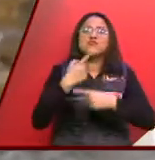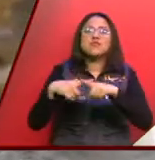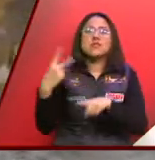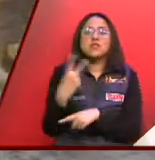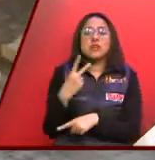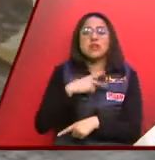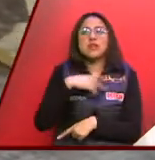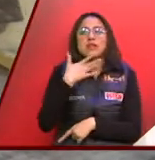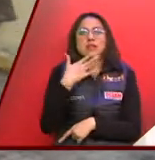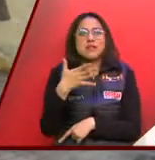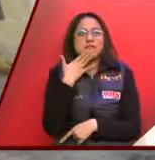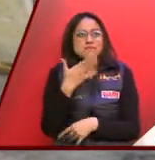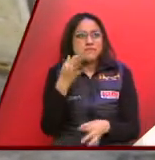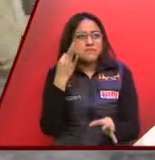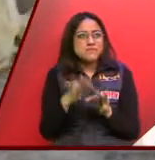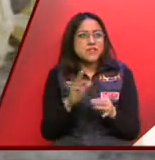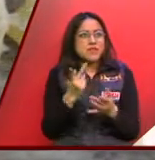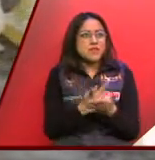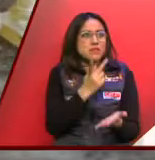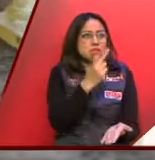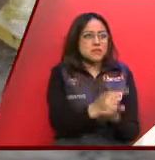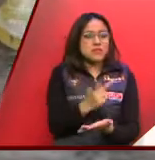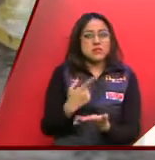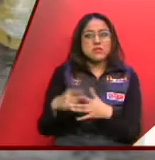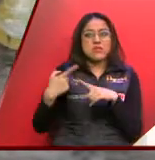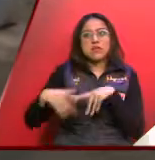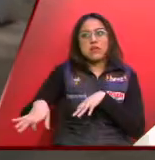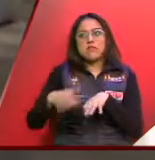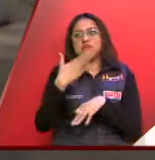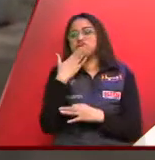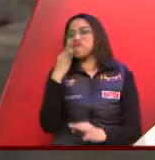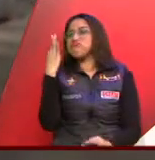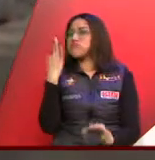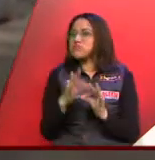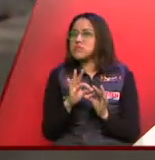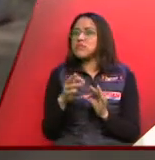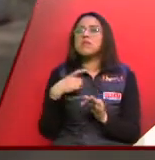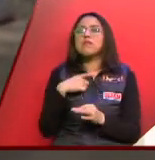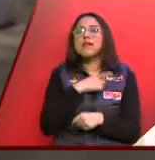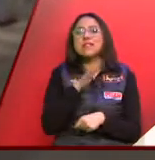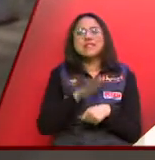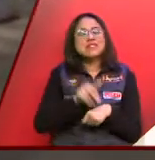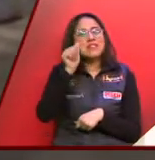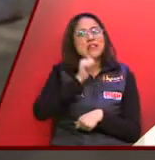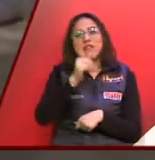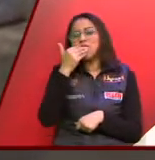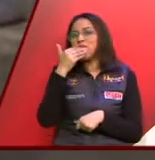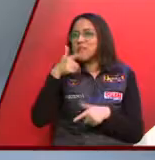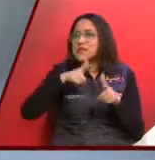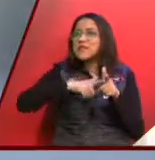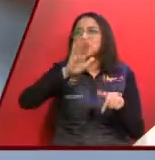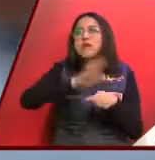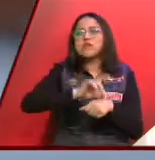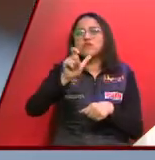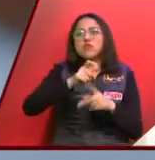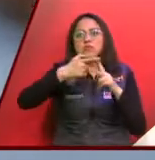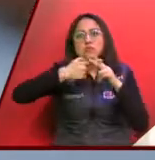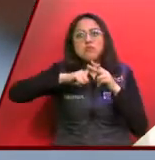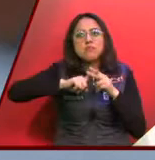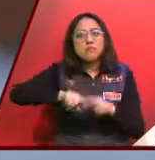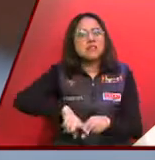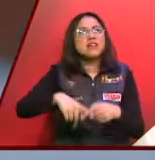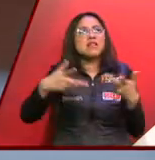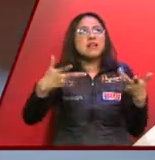sido galardonado con varios premios por su espléndido trabajo, lo que lo lleva a retarse constantemente a la hora de crear sus